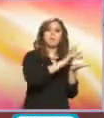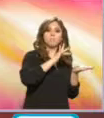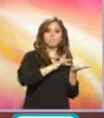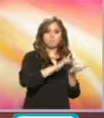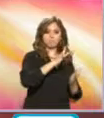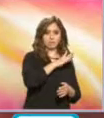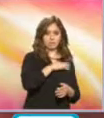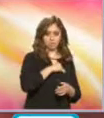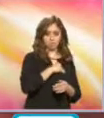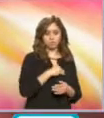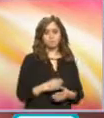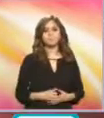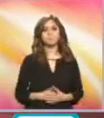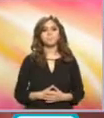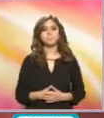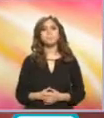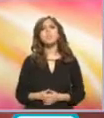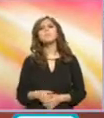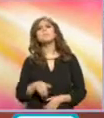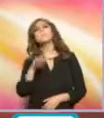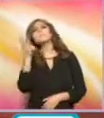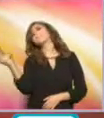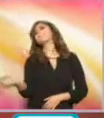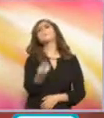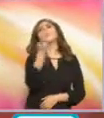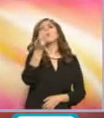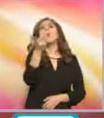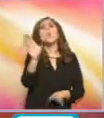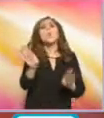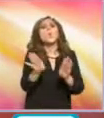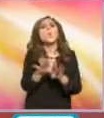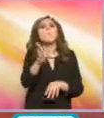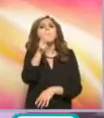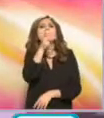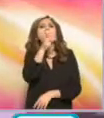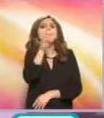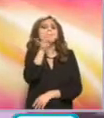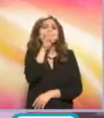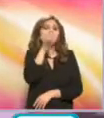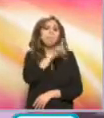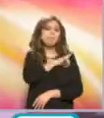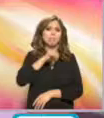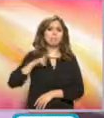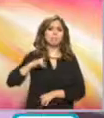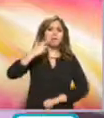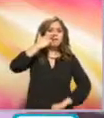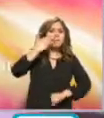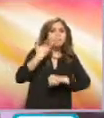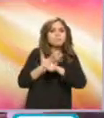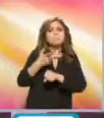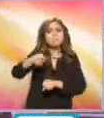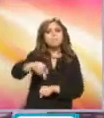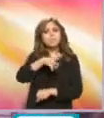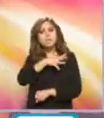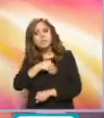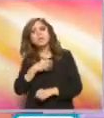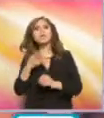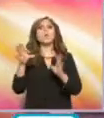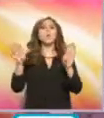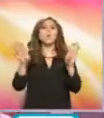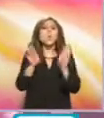esta responsabilidad de juntarnos con el maestro y tratar de ir de la mano con lo que se está enseñando en el salón,